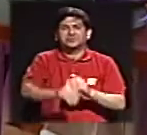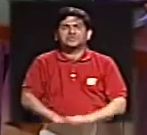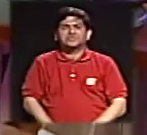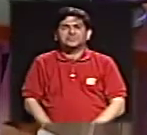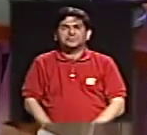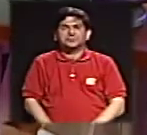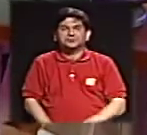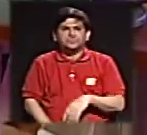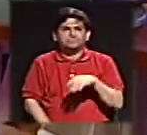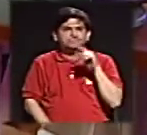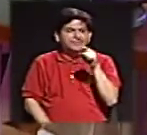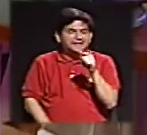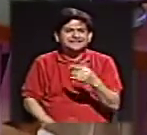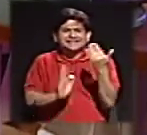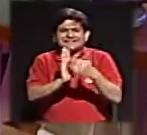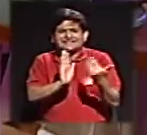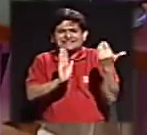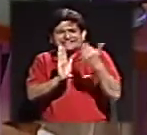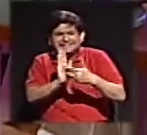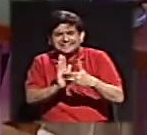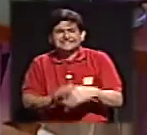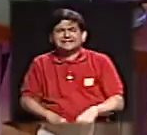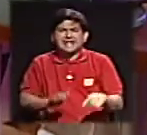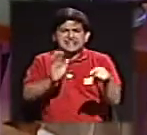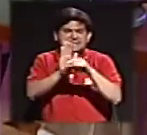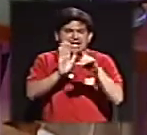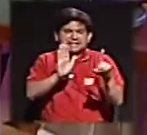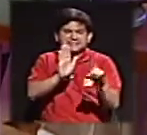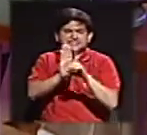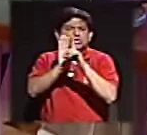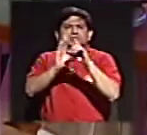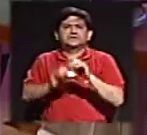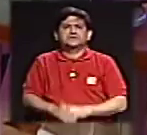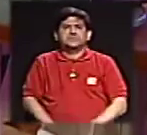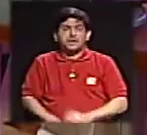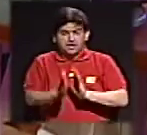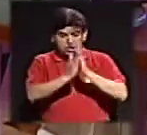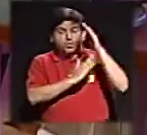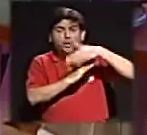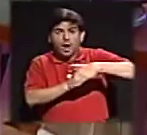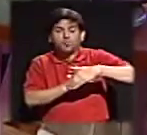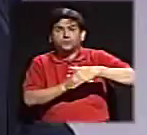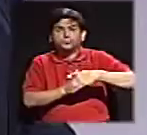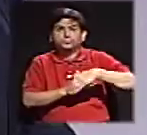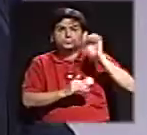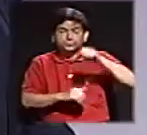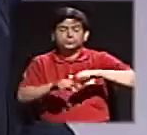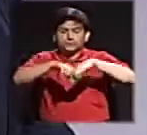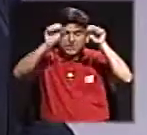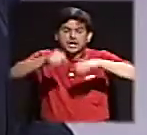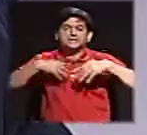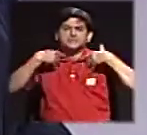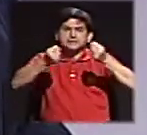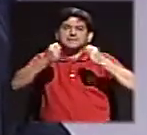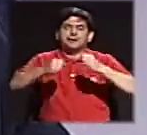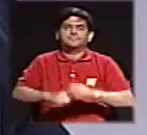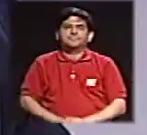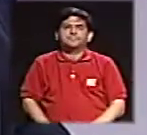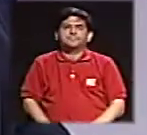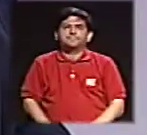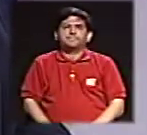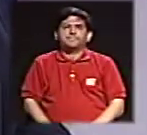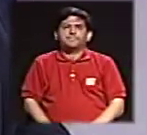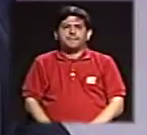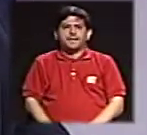de, ¿cómo es que se llama?, de vejación, de negación de sus derechos y de abuso dentro del dentro del sistema de salud. No hay